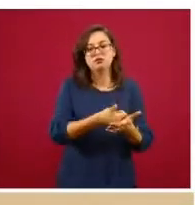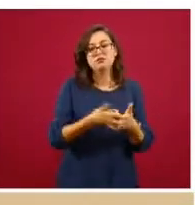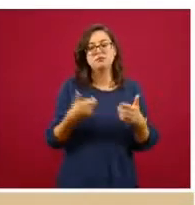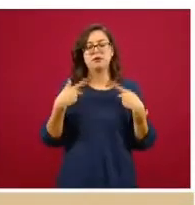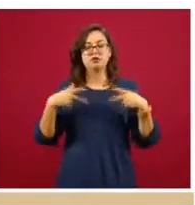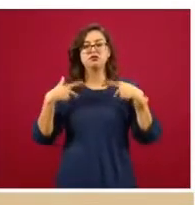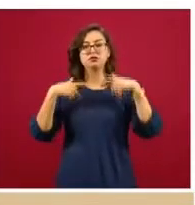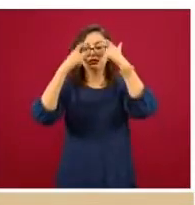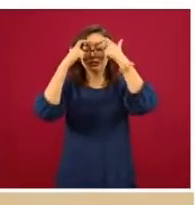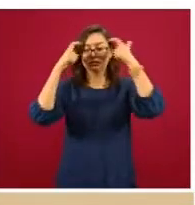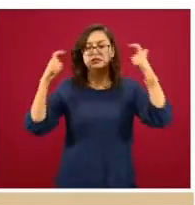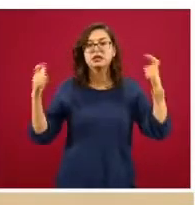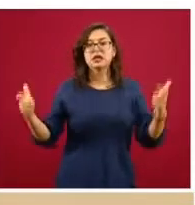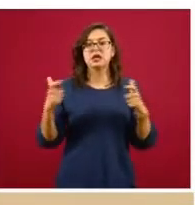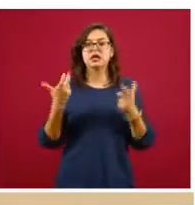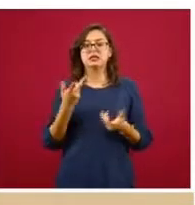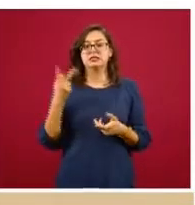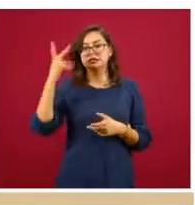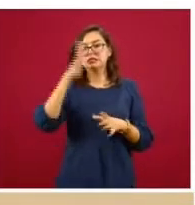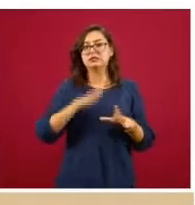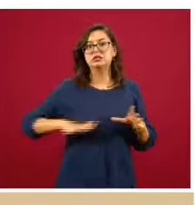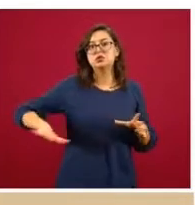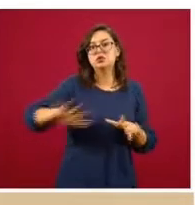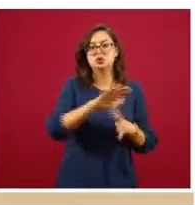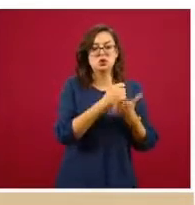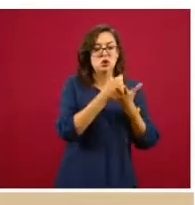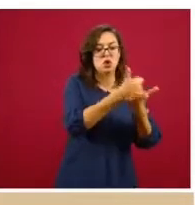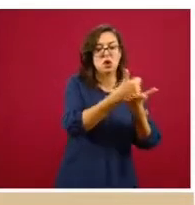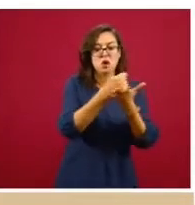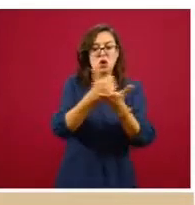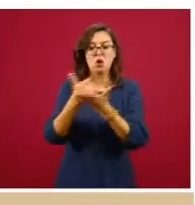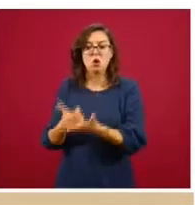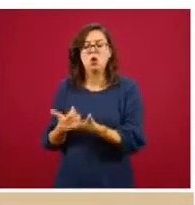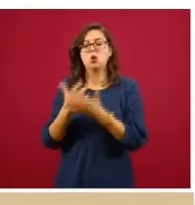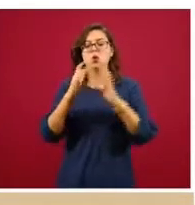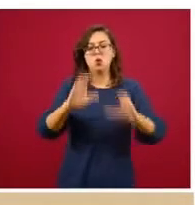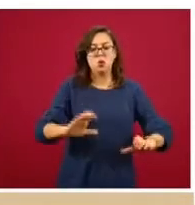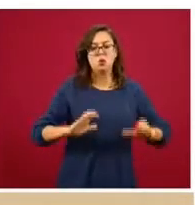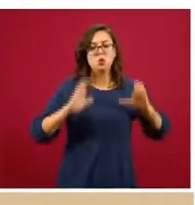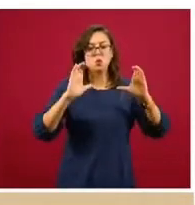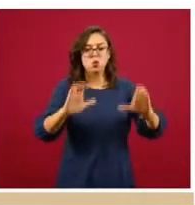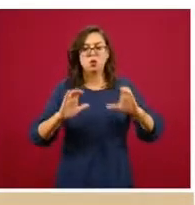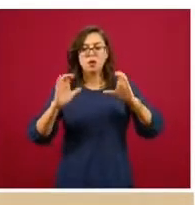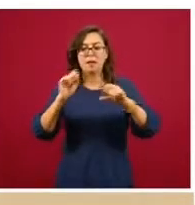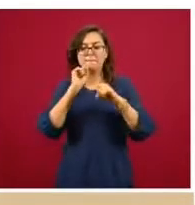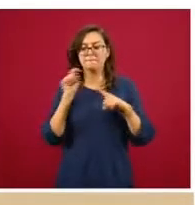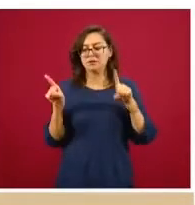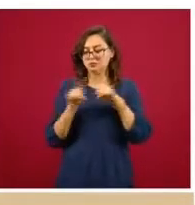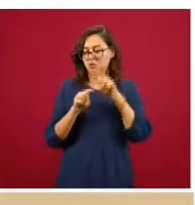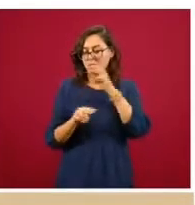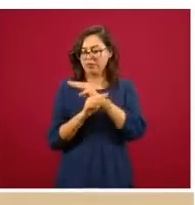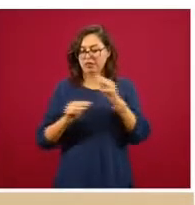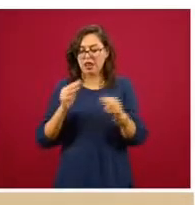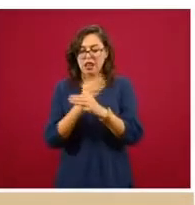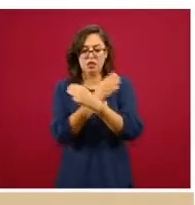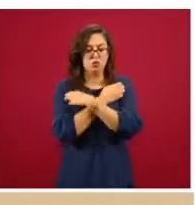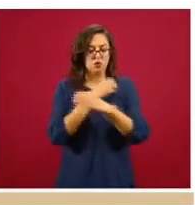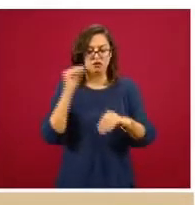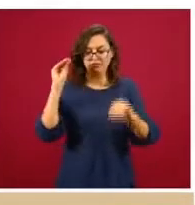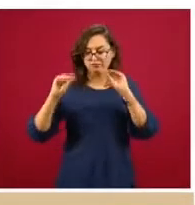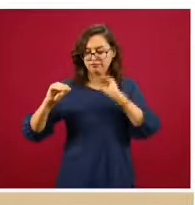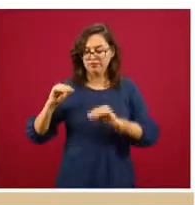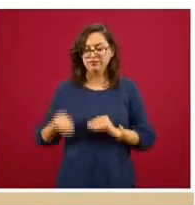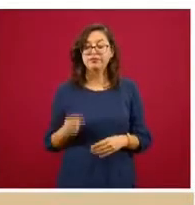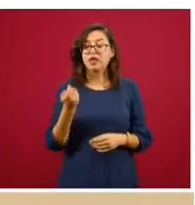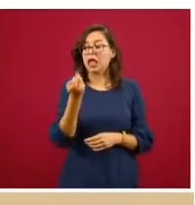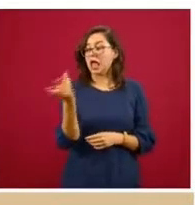estrés, intervención psicosocial, autocuidado y desarrollo de materiales psicoeducativos. Todo el tiempo